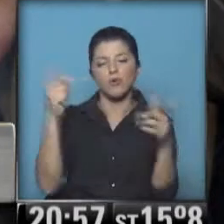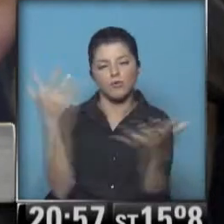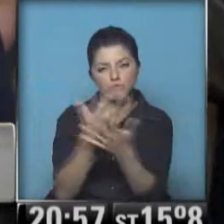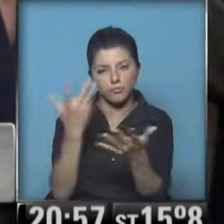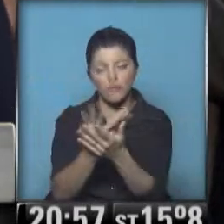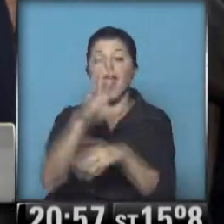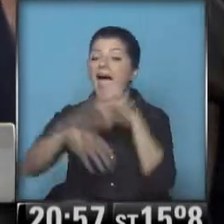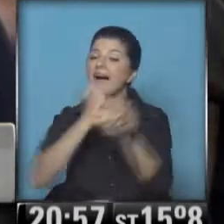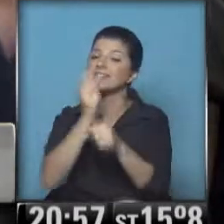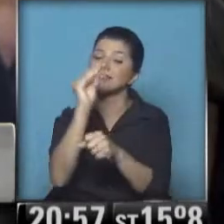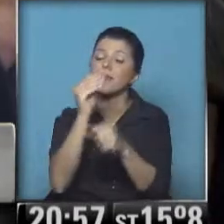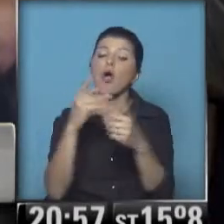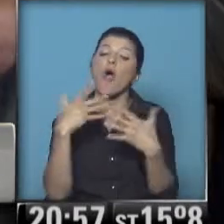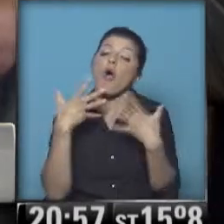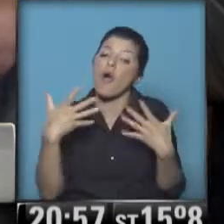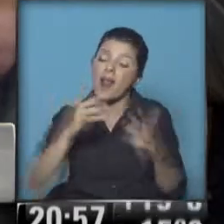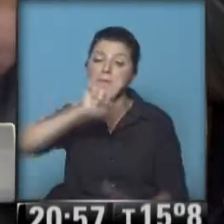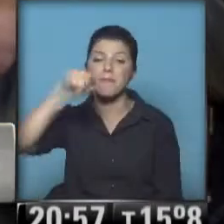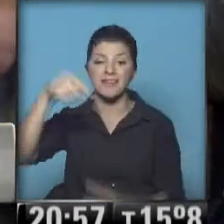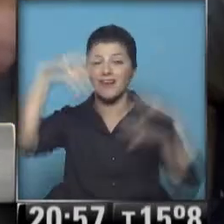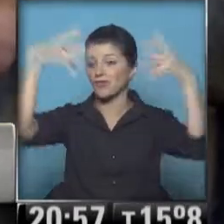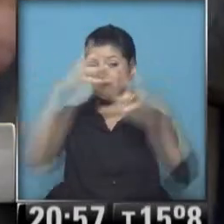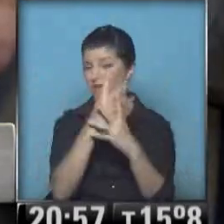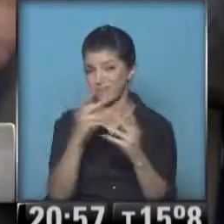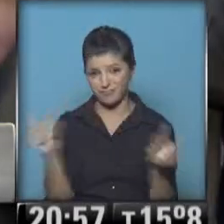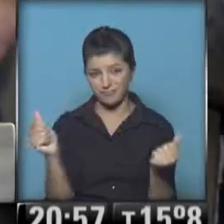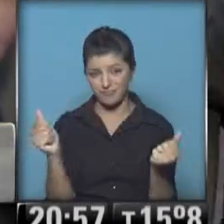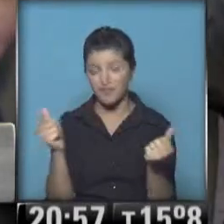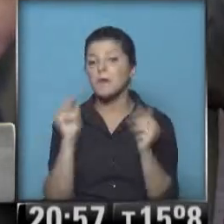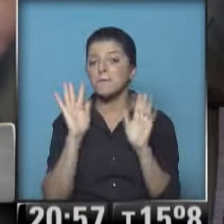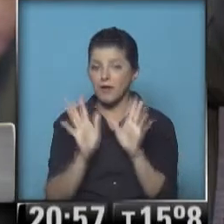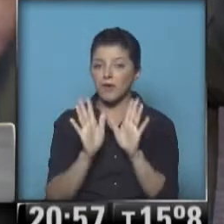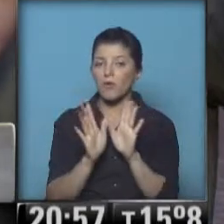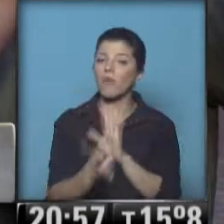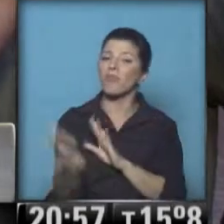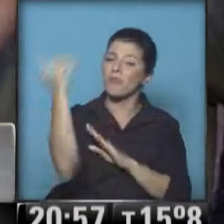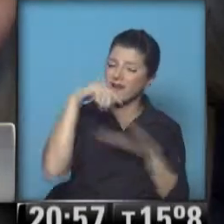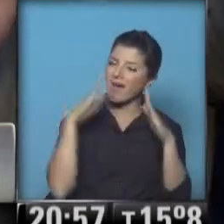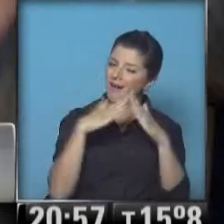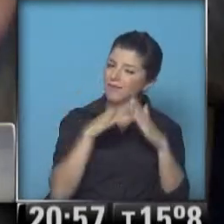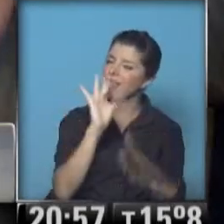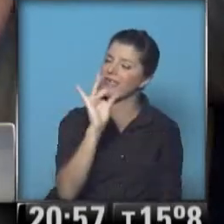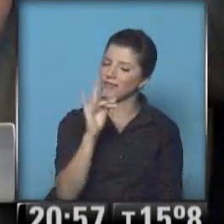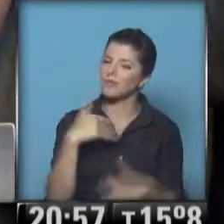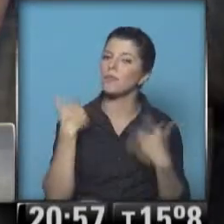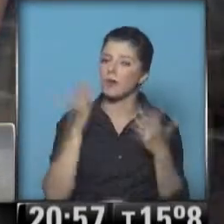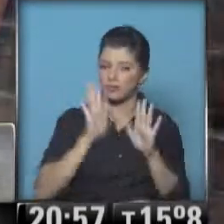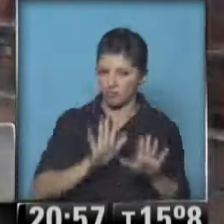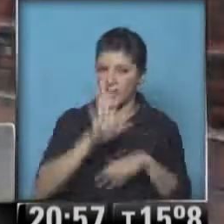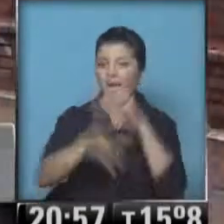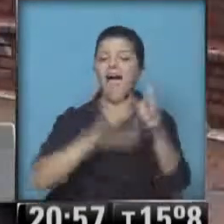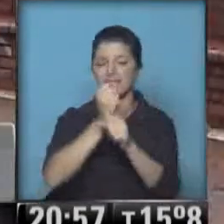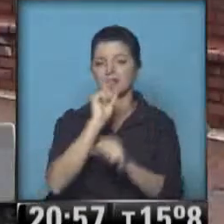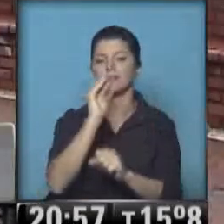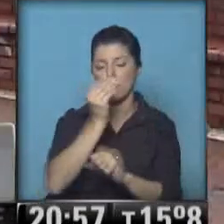mantengamos hasta el sábado. Ojalá mañana ya no haya lluvia, pero la vuelta a casa es muy dura. Por eso nos quedamos aquí hasta el sábado